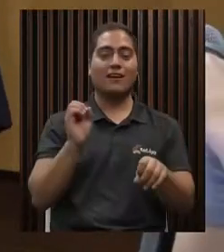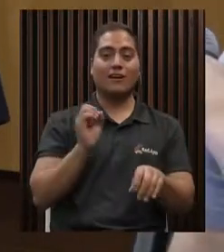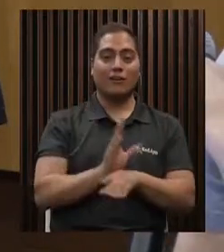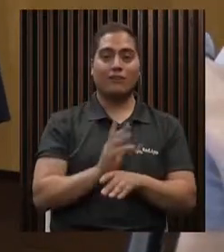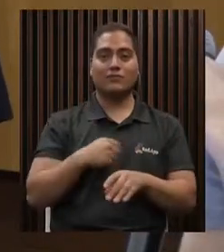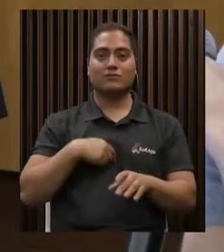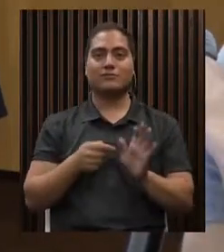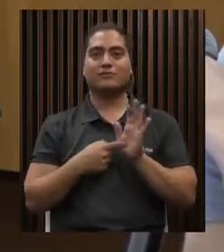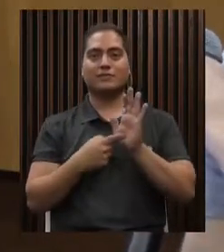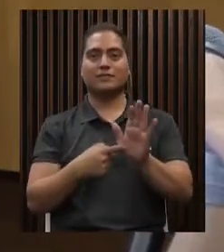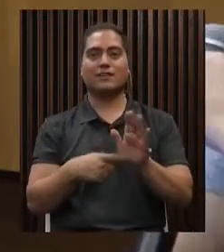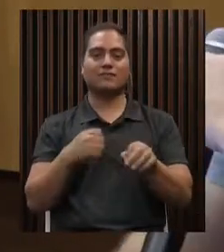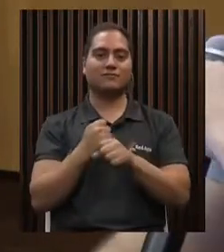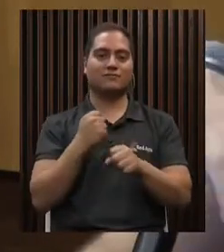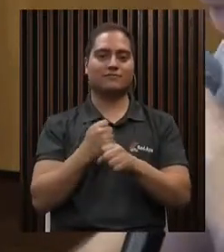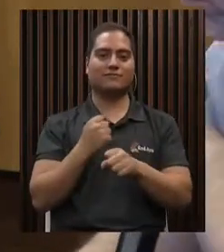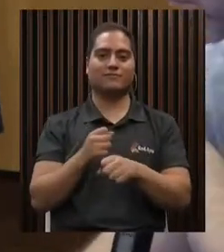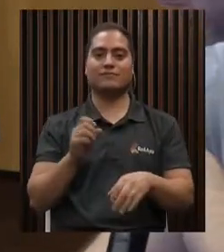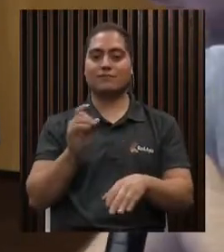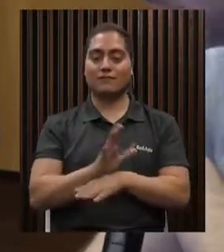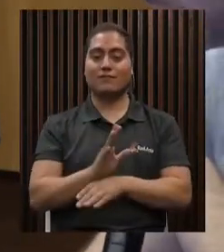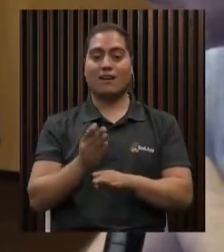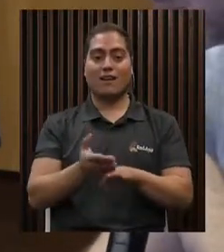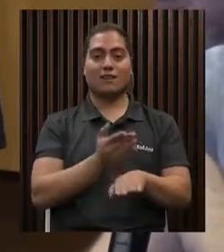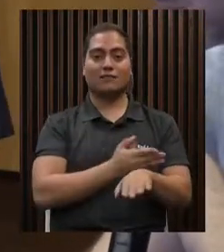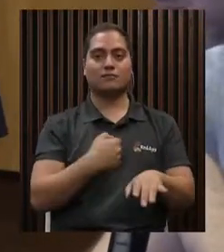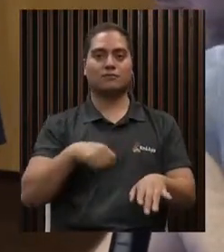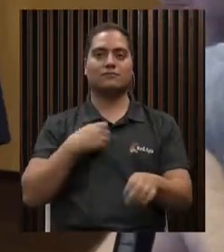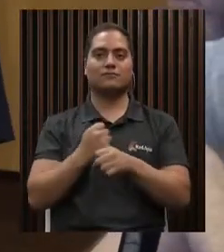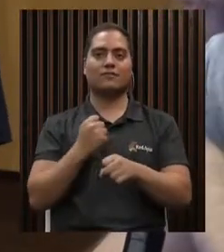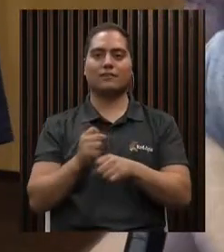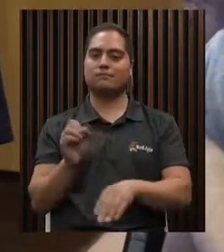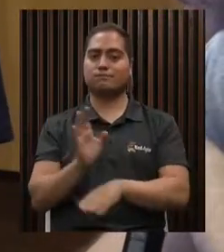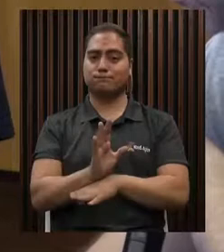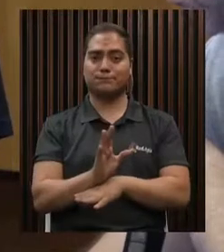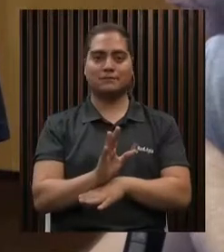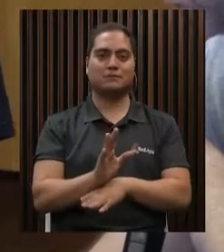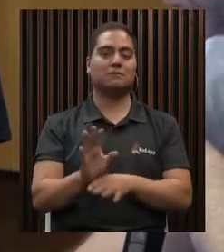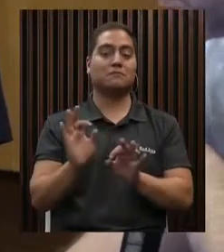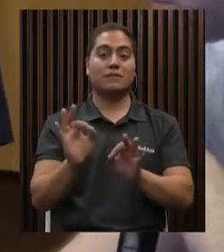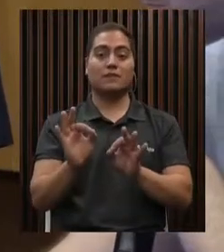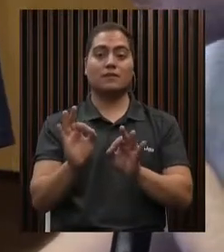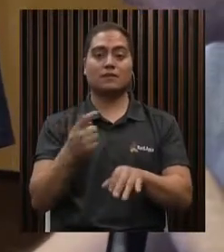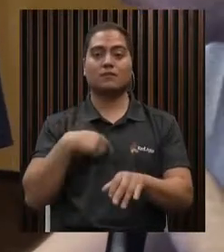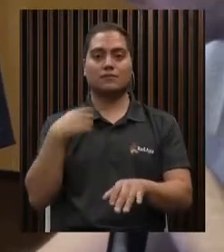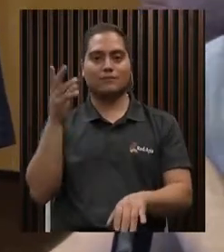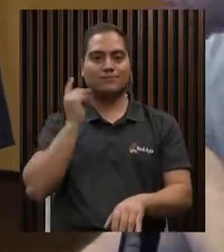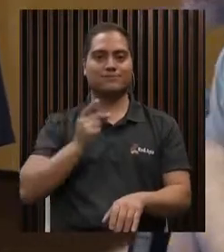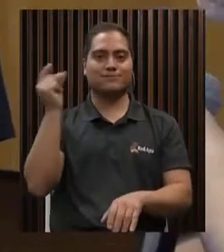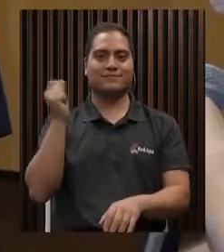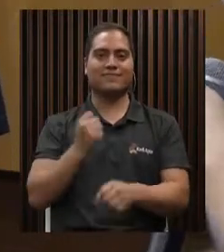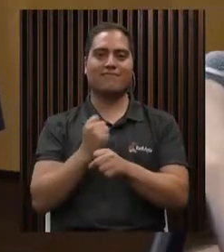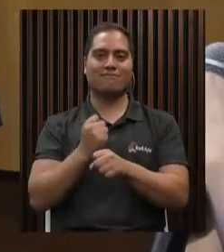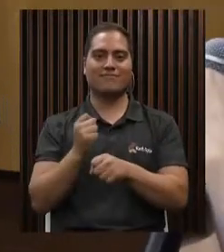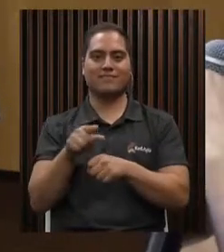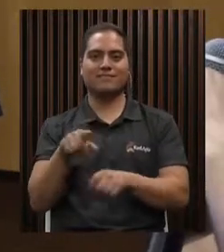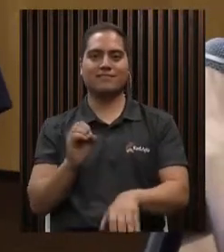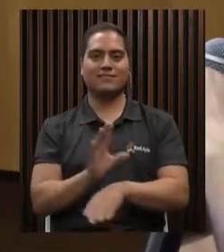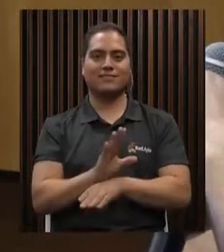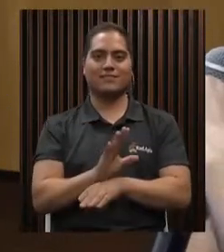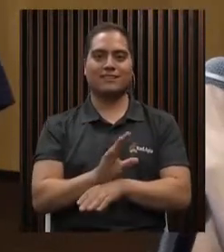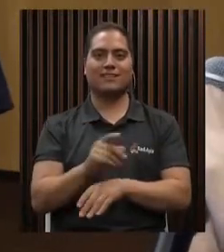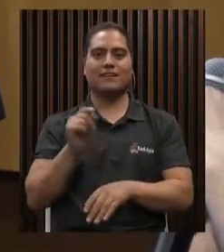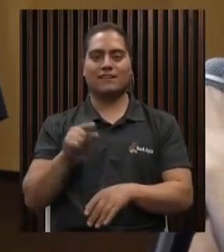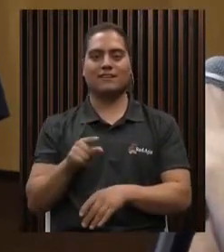trabajamos en la obra anterior, trabajamos con obras clásicas y estábamos en una reunión donde se nos ocurrió trabajar con esta obra. ¿Por qué? Porque Samuel Beckett había